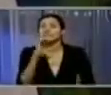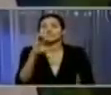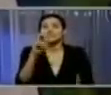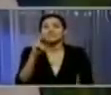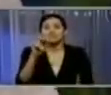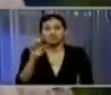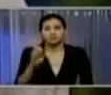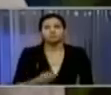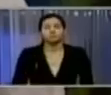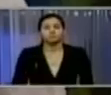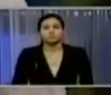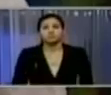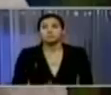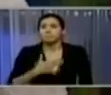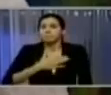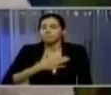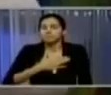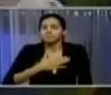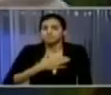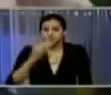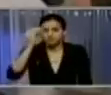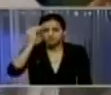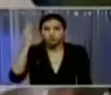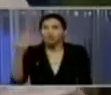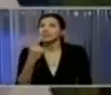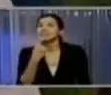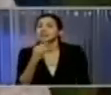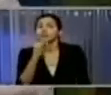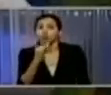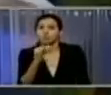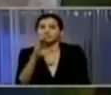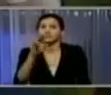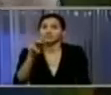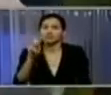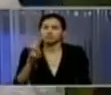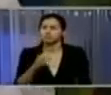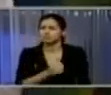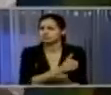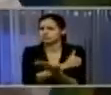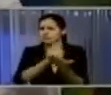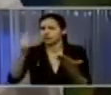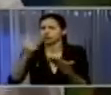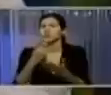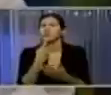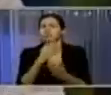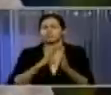Electoral, para mí, para nosotros será sagrado.